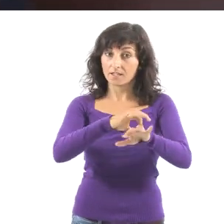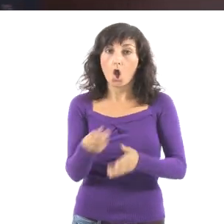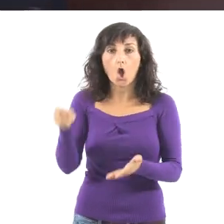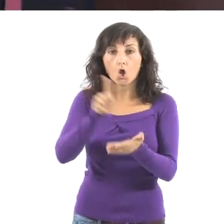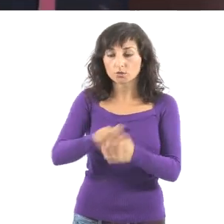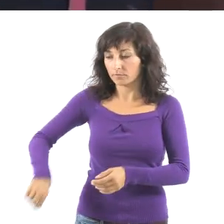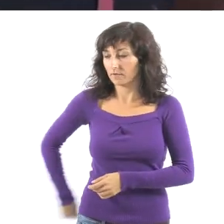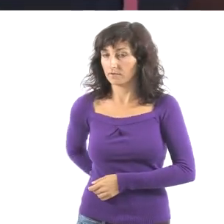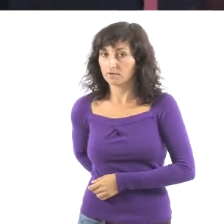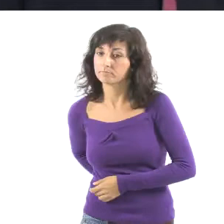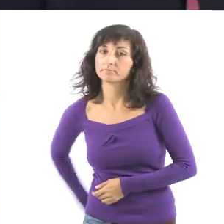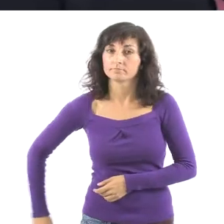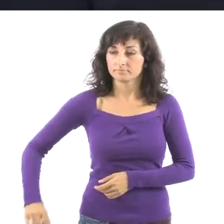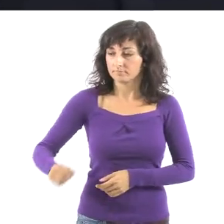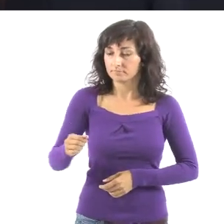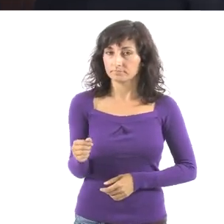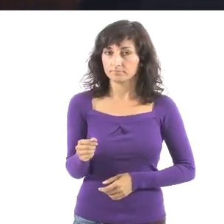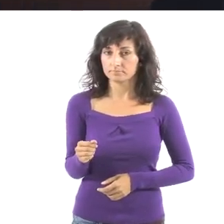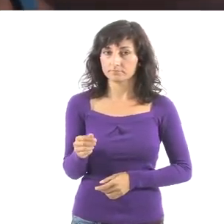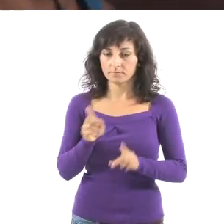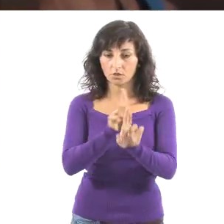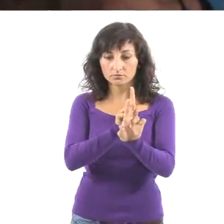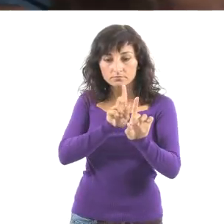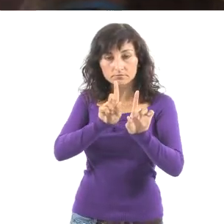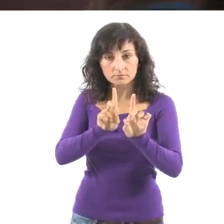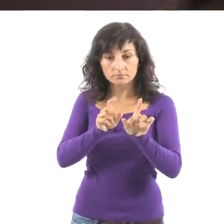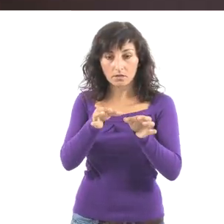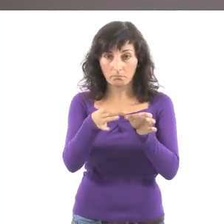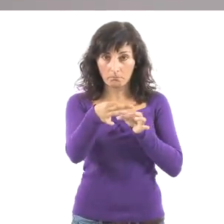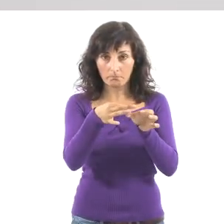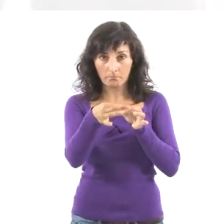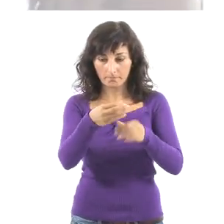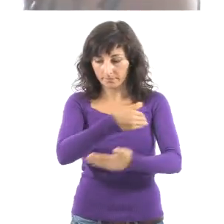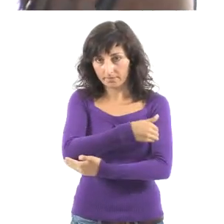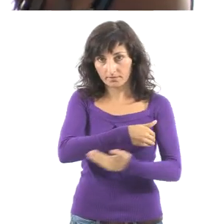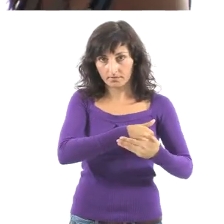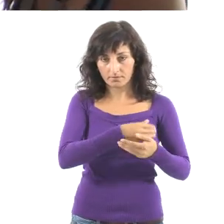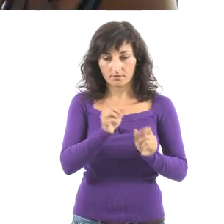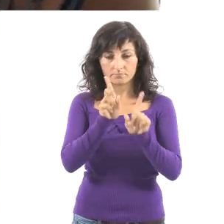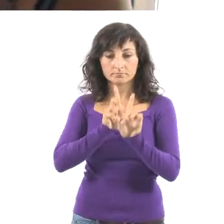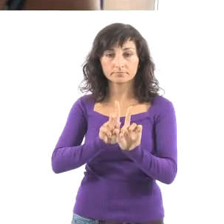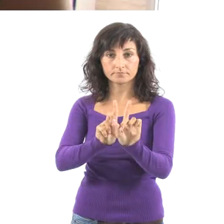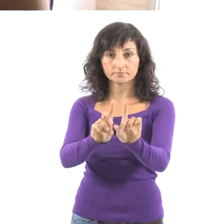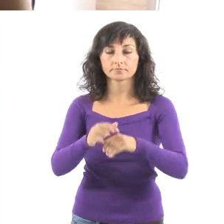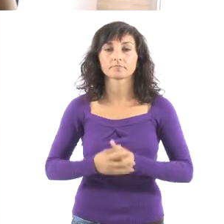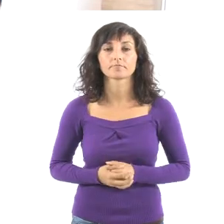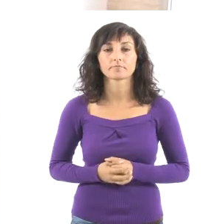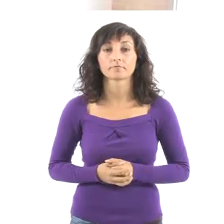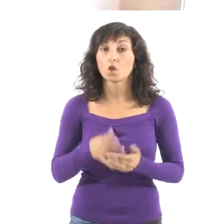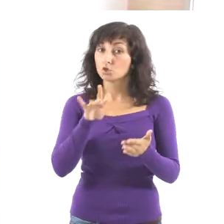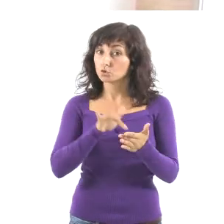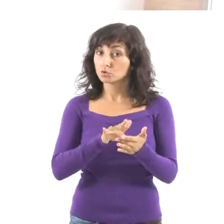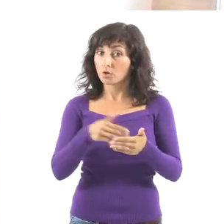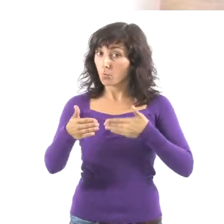en la posición original y el guiado a situarse a medio paso de distancia. A la hora de abrir puertas,